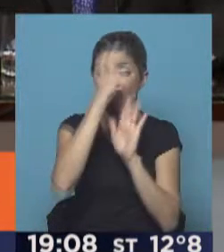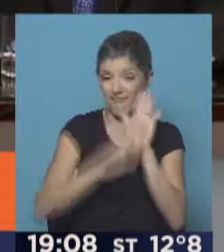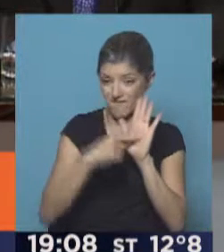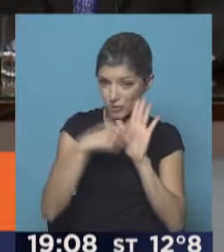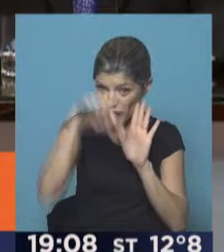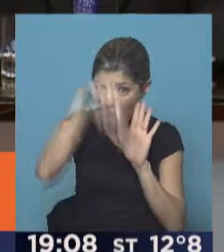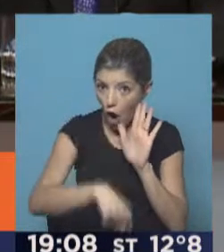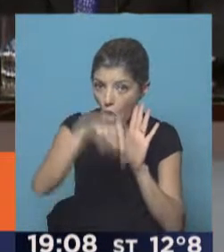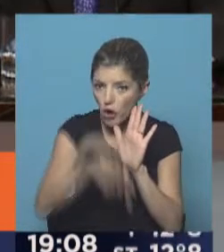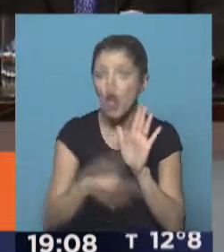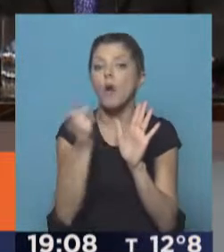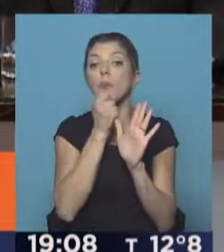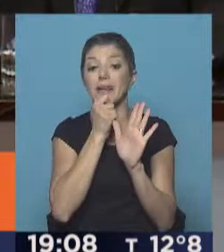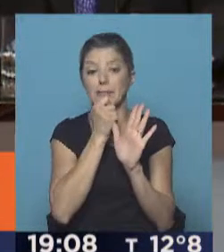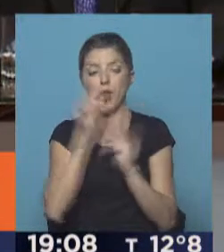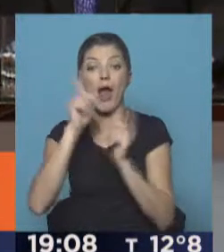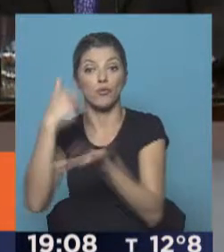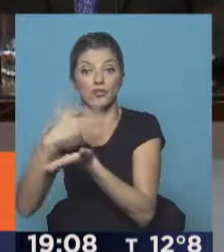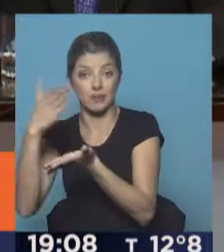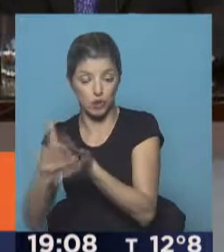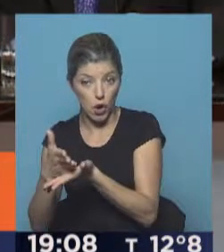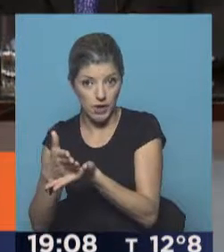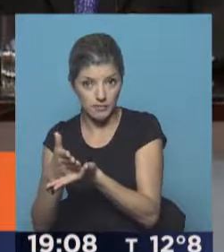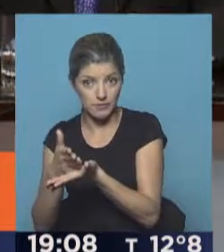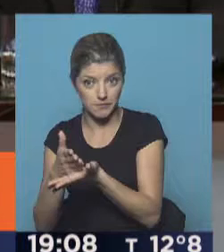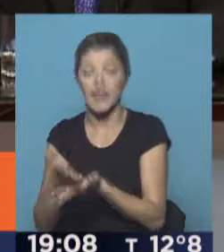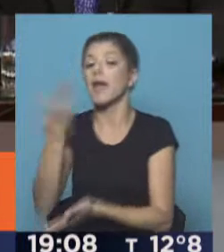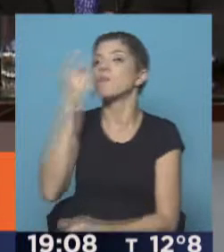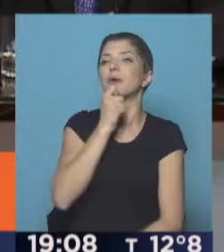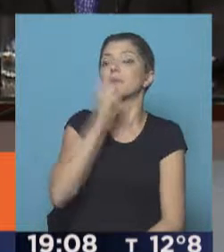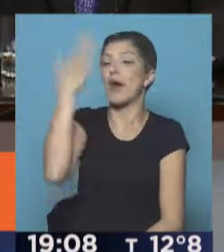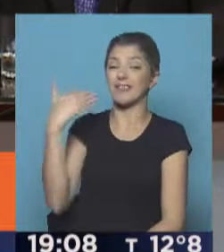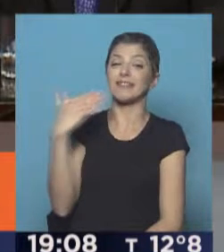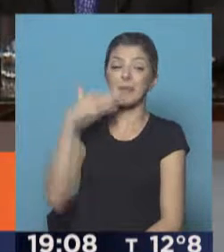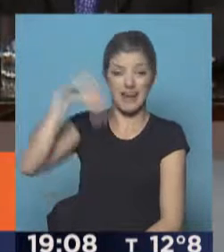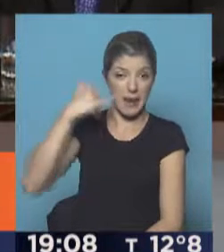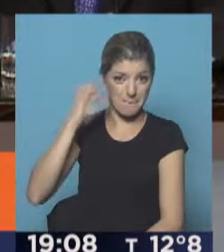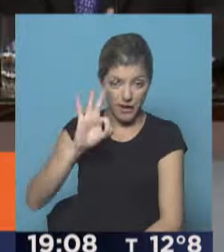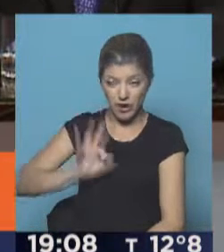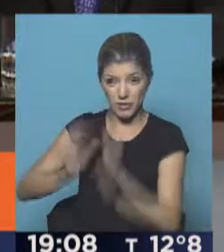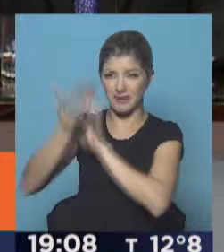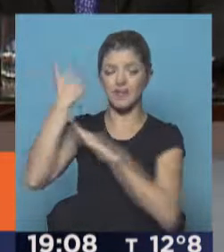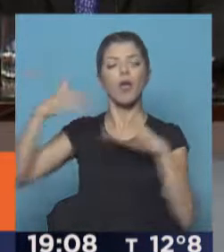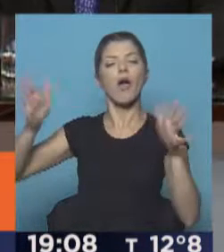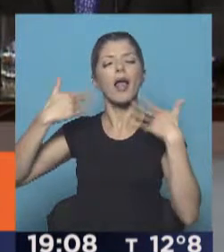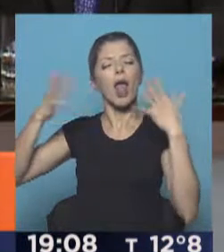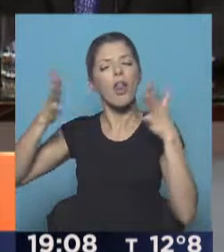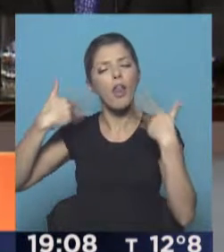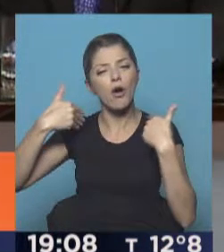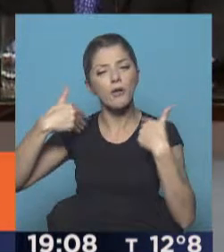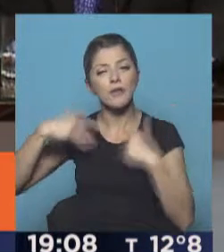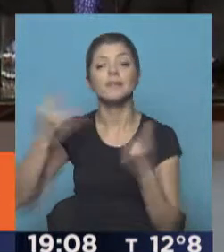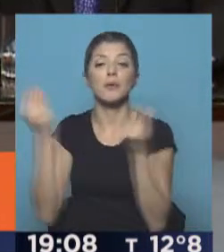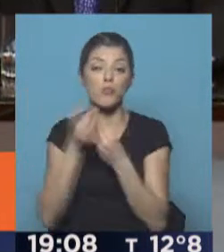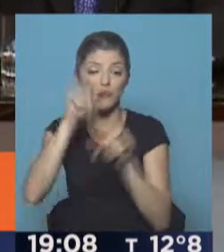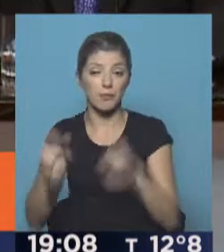que es que en muchos sectores altos, como fue un abril y mayo cálido en el año pasado, terminaron pagando con un premio mucha